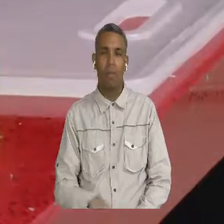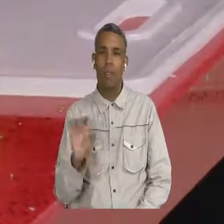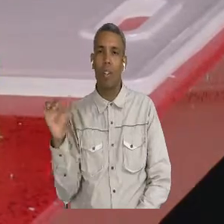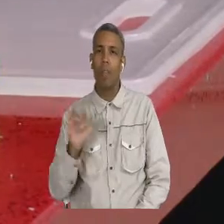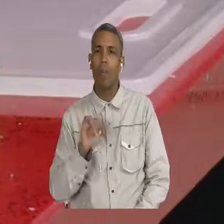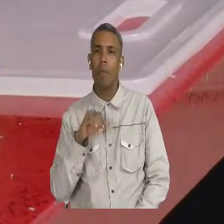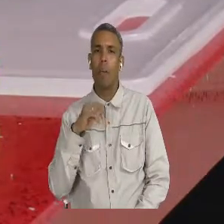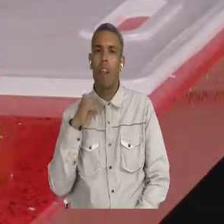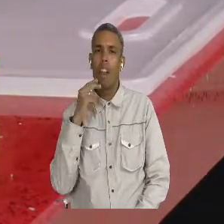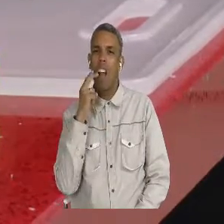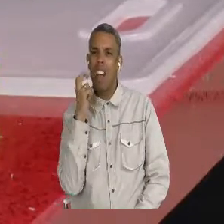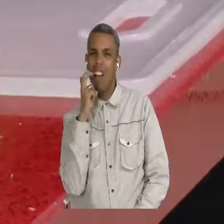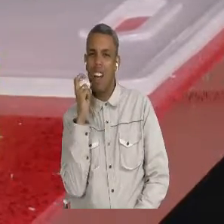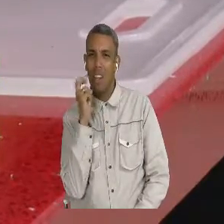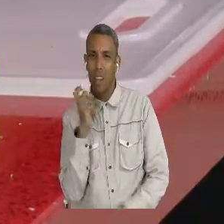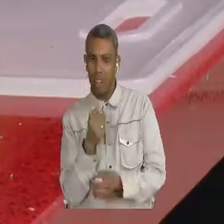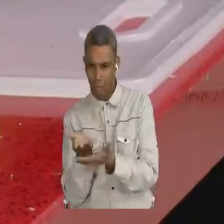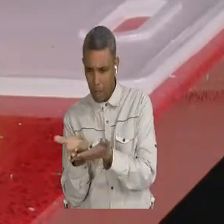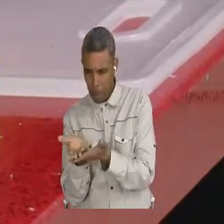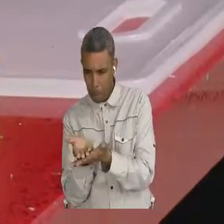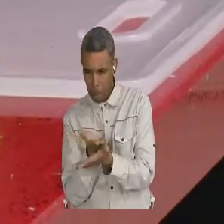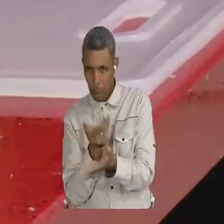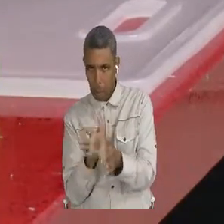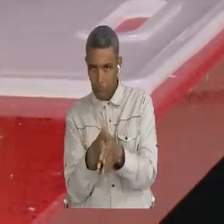mitad y después se le saca otro pliegue.